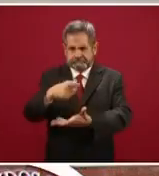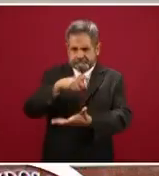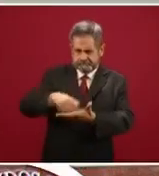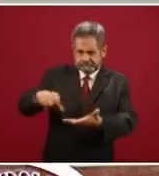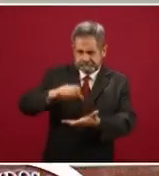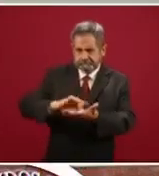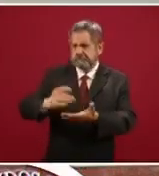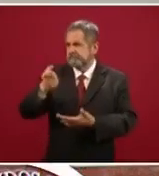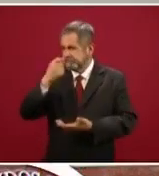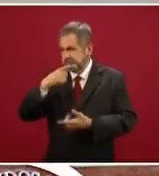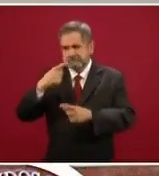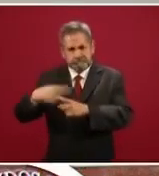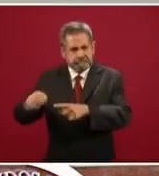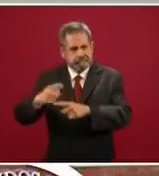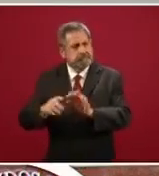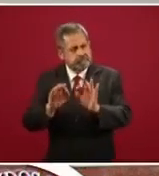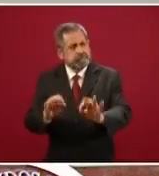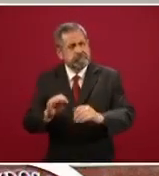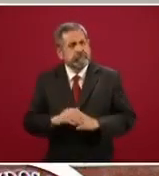Mañana